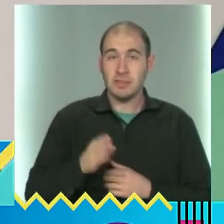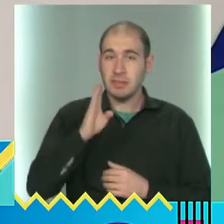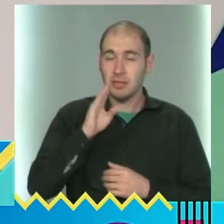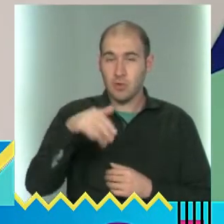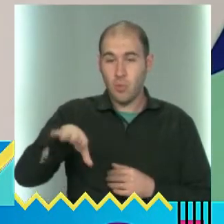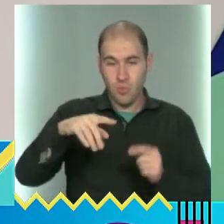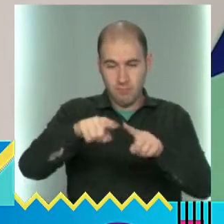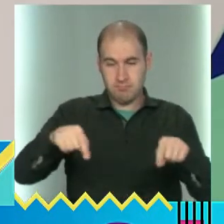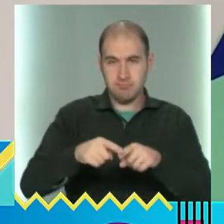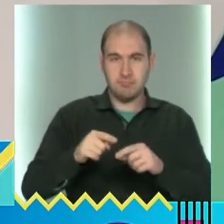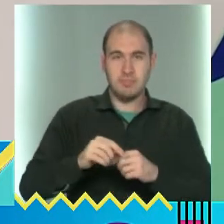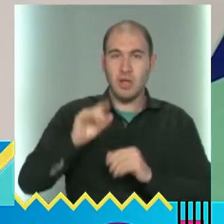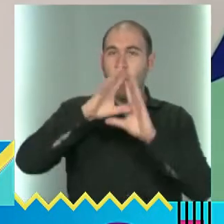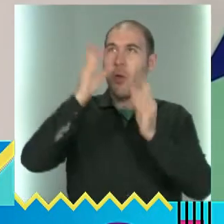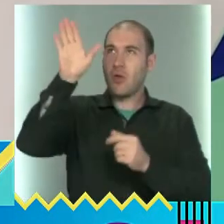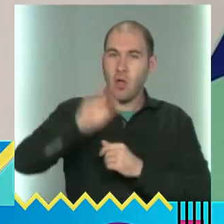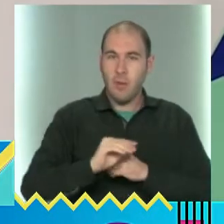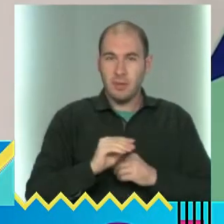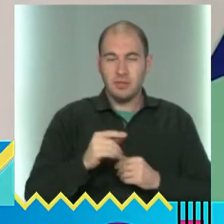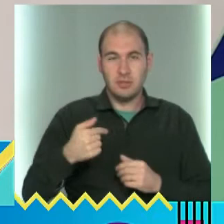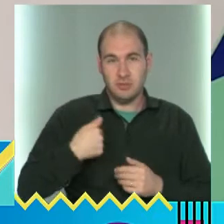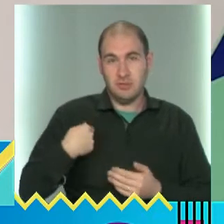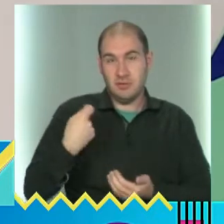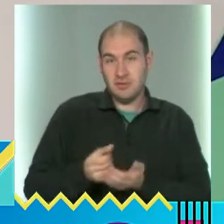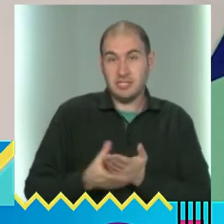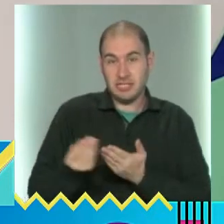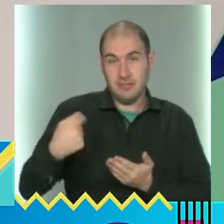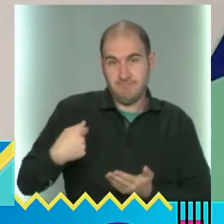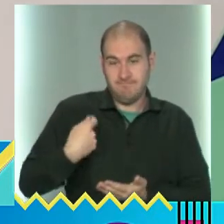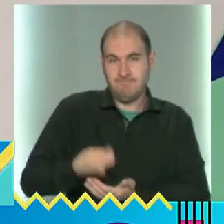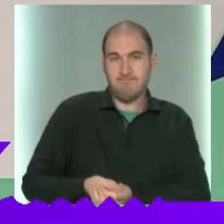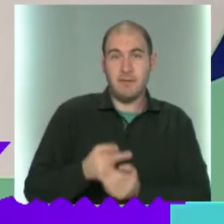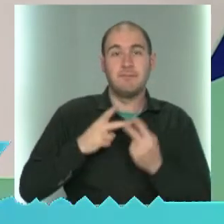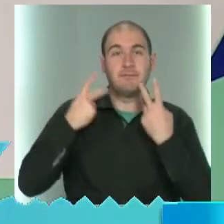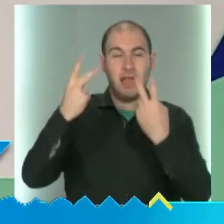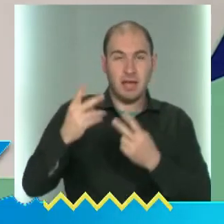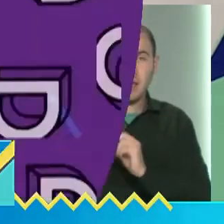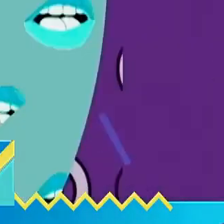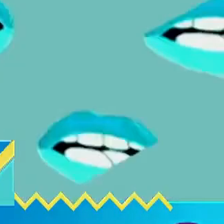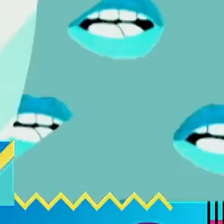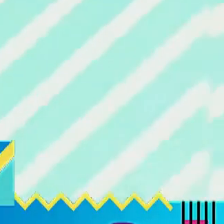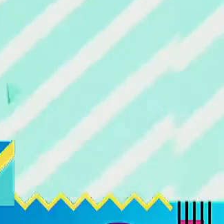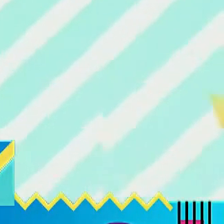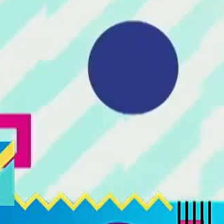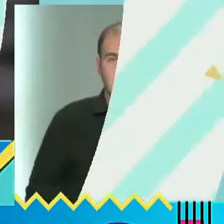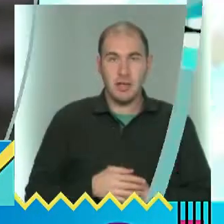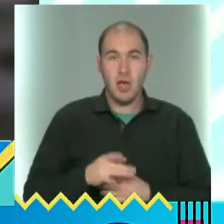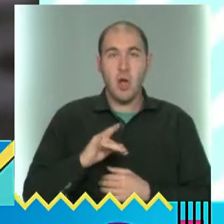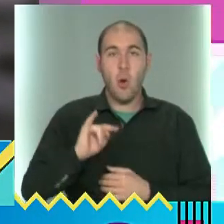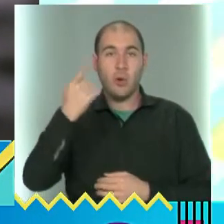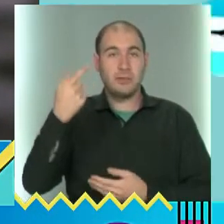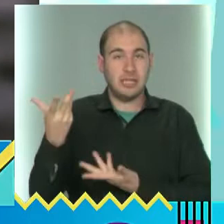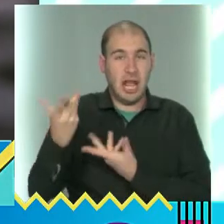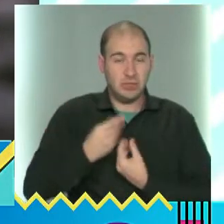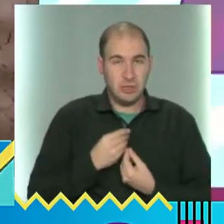base marciana, yo tuve que afrontar los costos de viaje. Después tuve una ayuda de la universidad